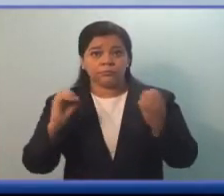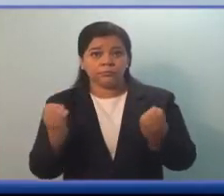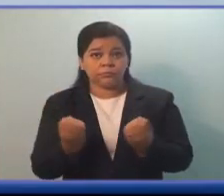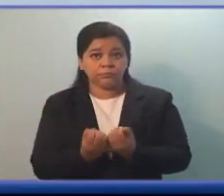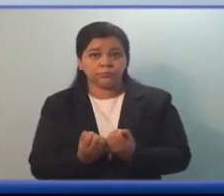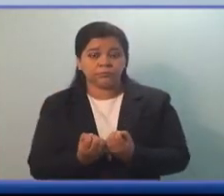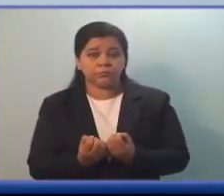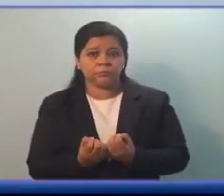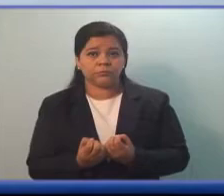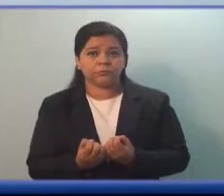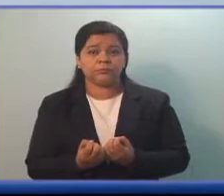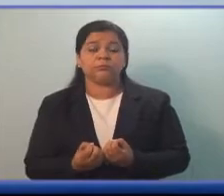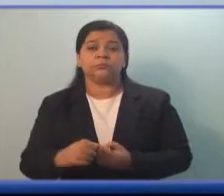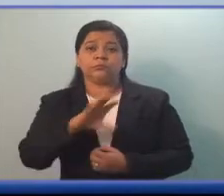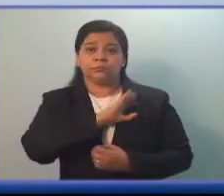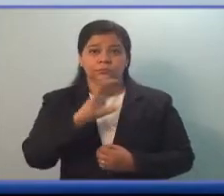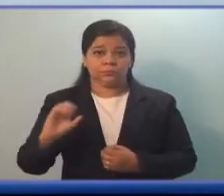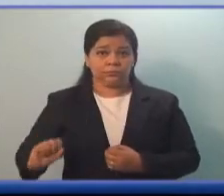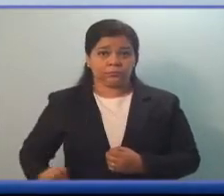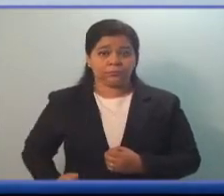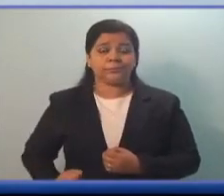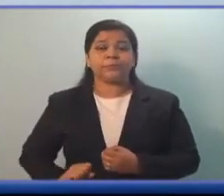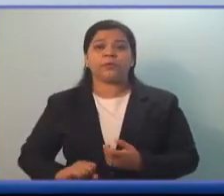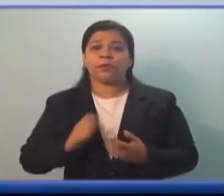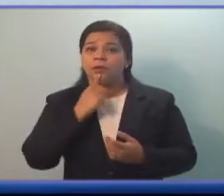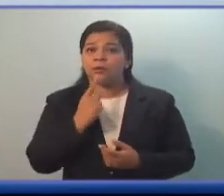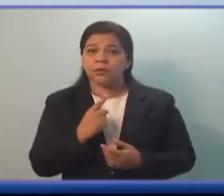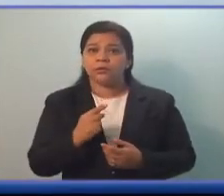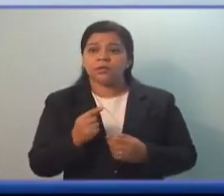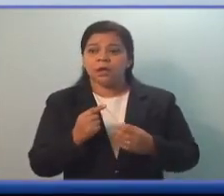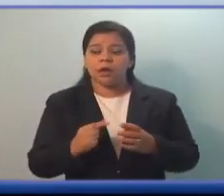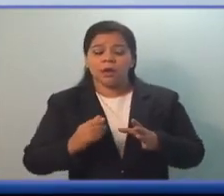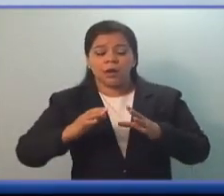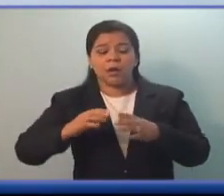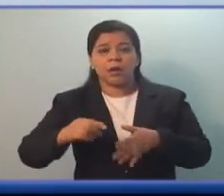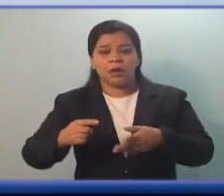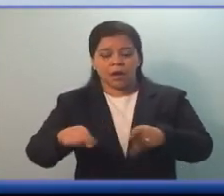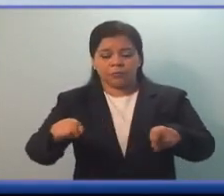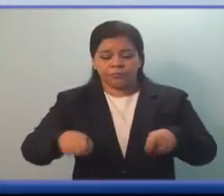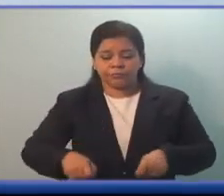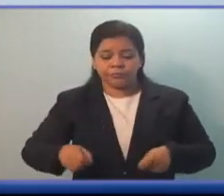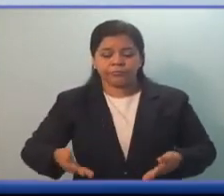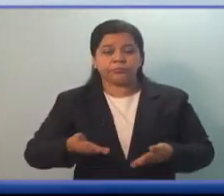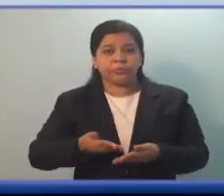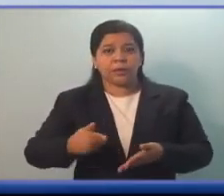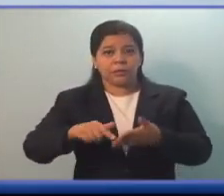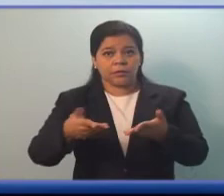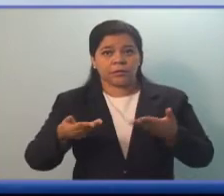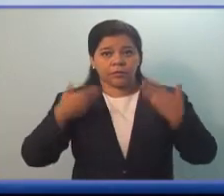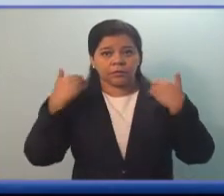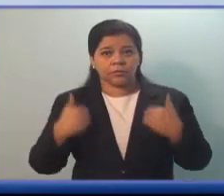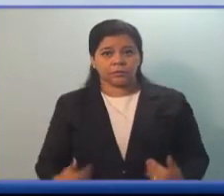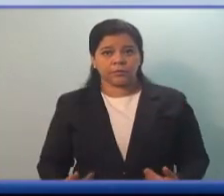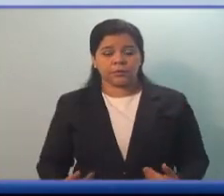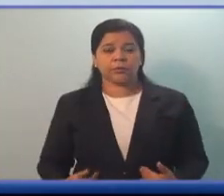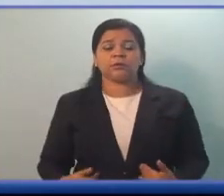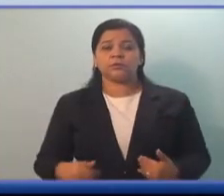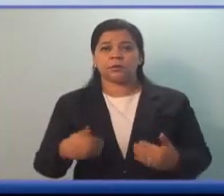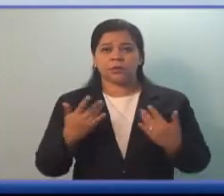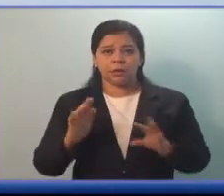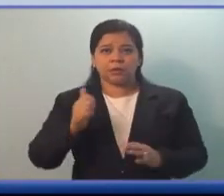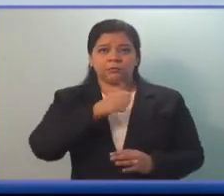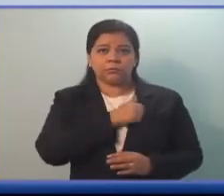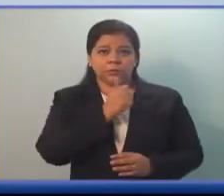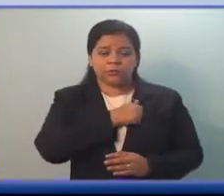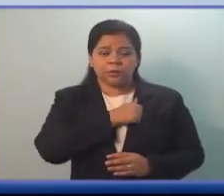organismos. El Salvador ha ratificado la Convención Americana sobre Derechos Humanos y ha ratificado la competencia de